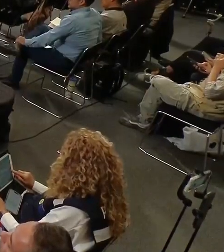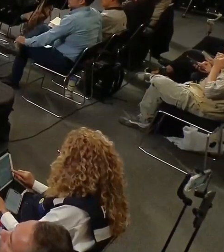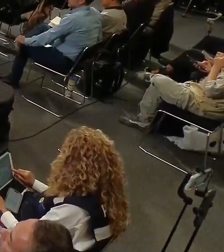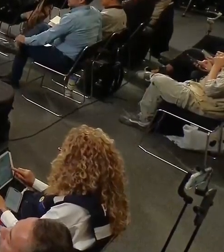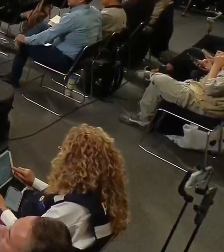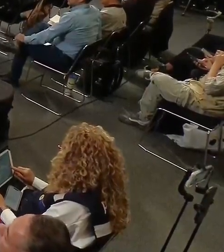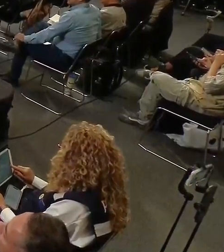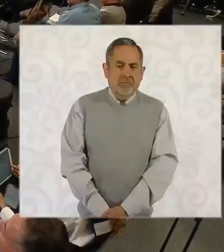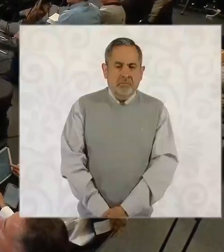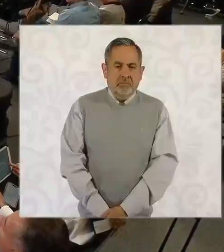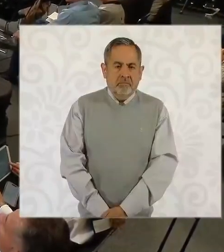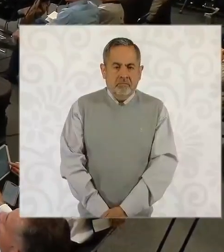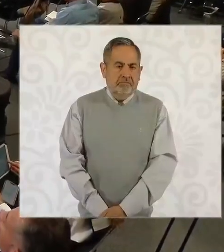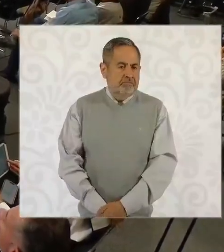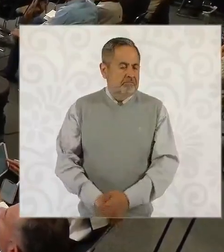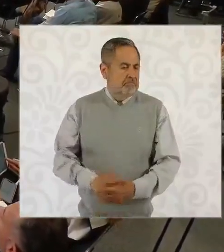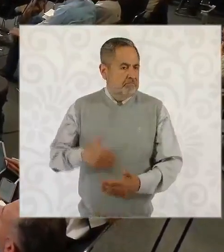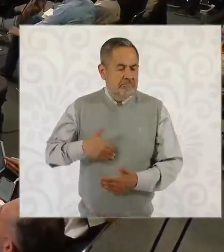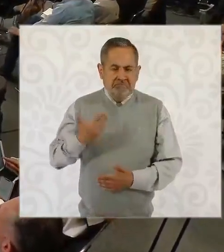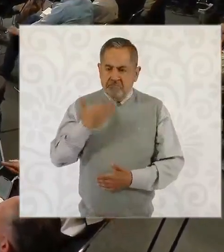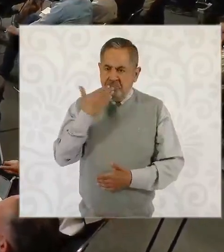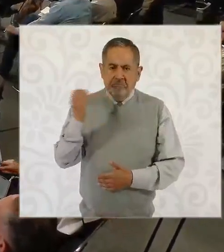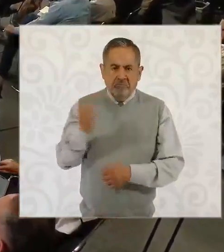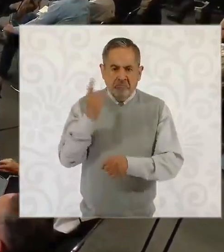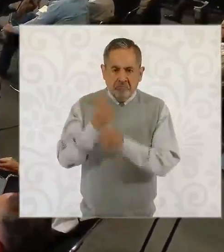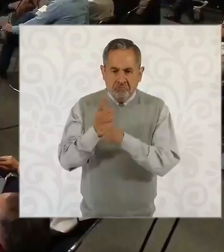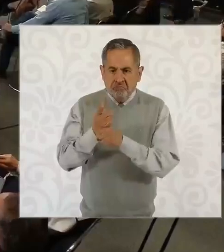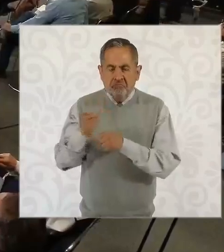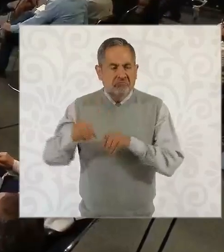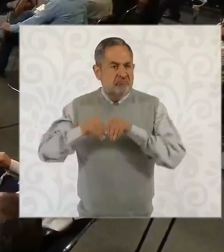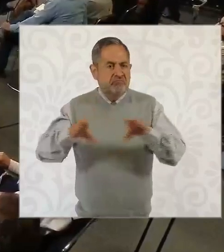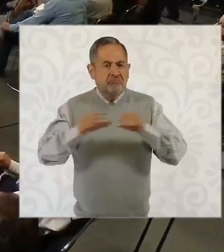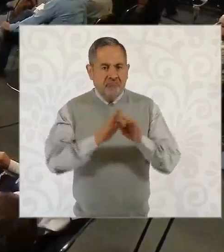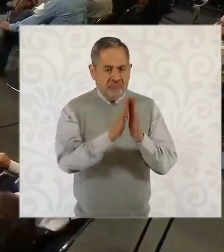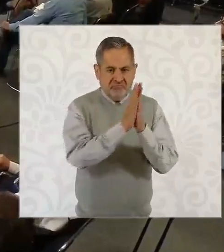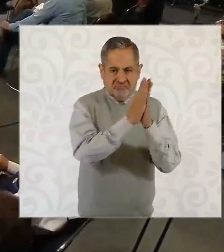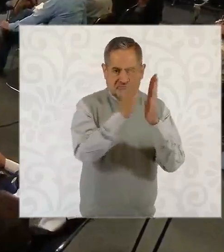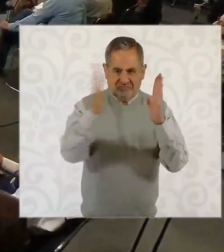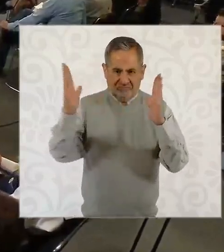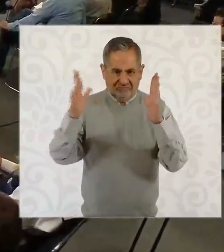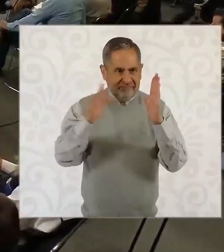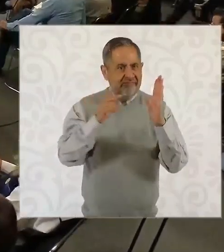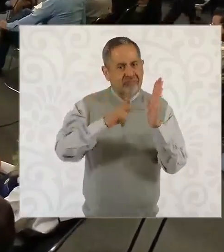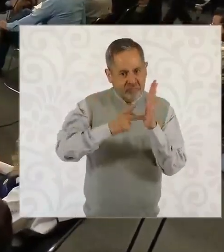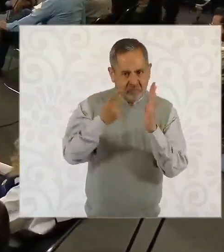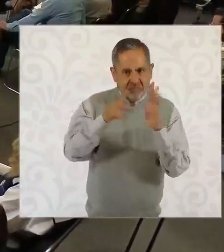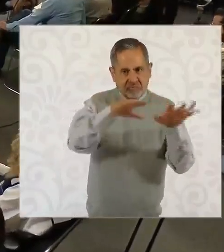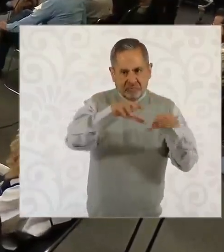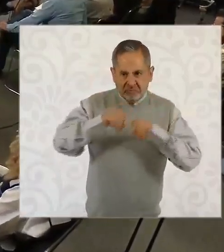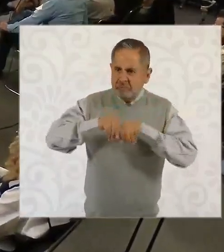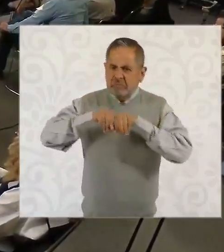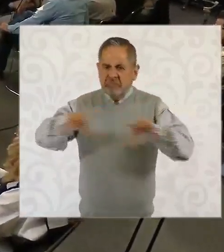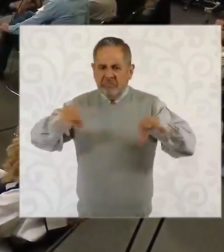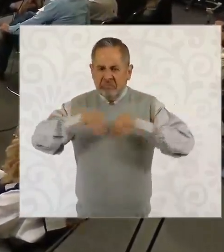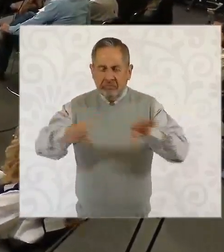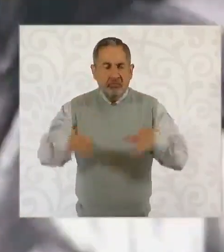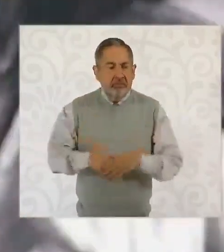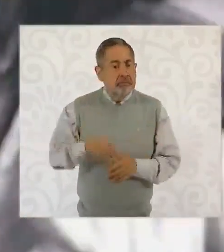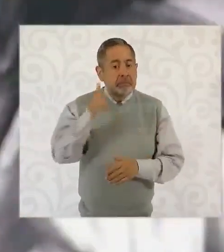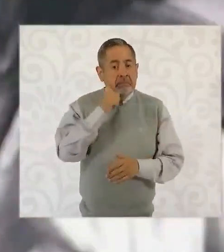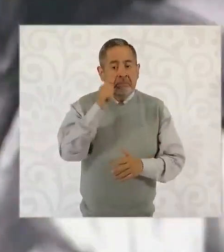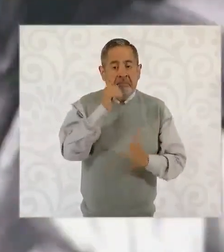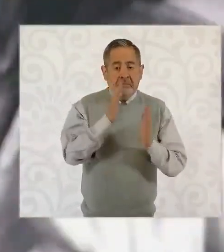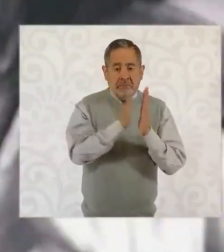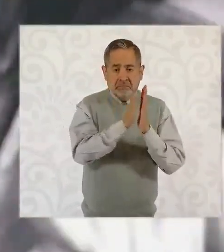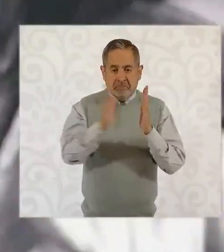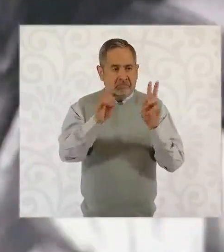Es una excelente oportunidad para recuperar la colección La Ciencia desde México, donde en todas las presentaciones, en